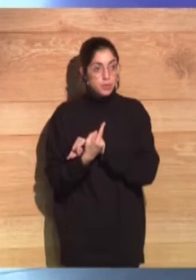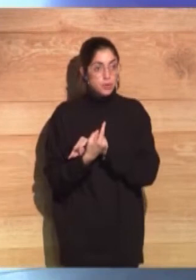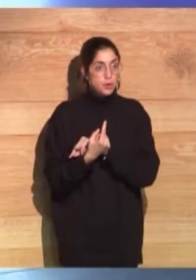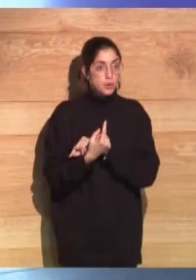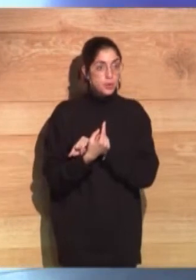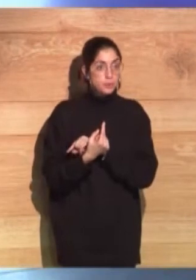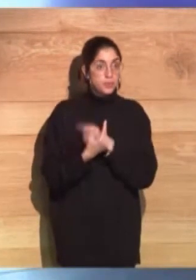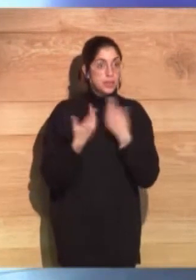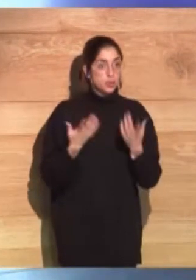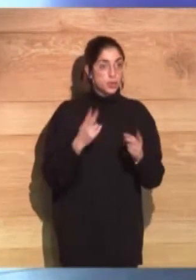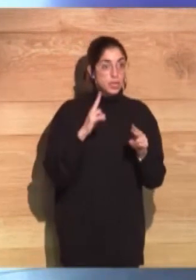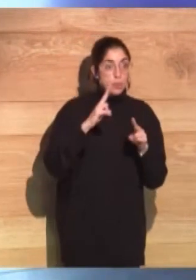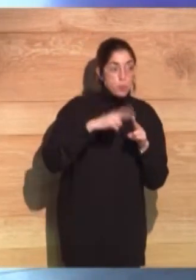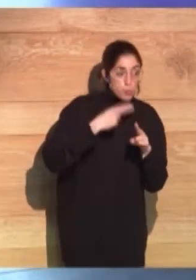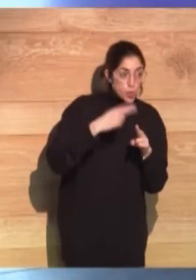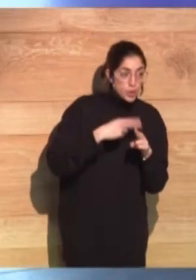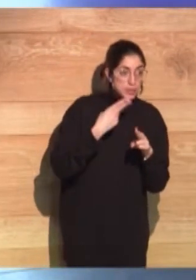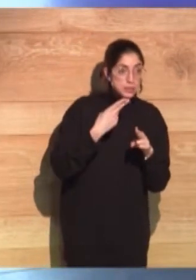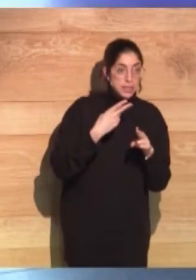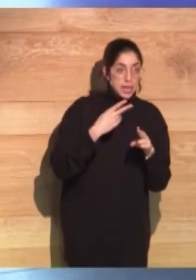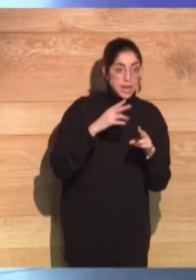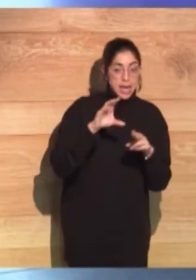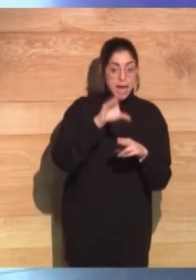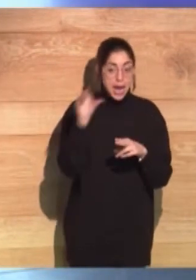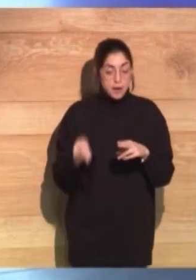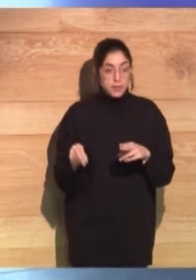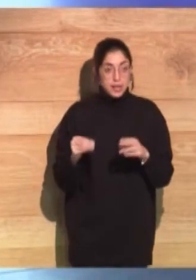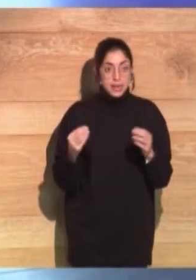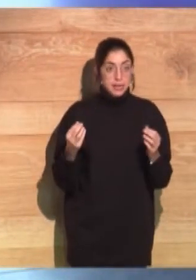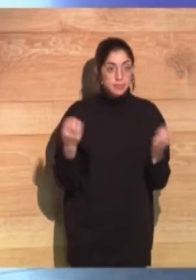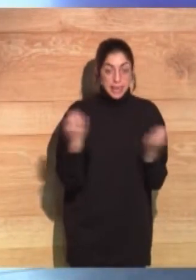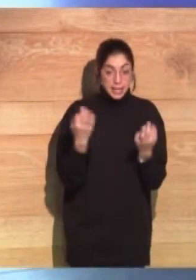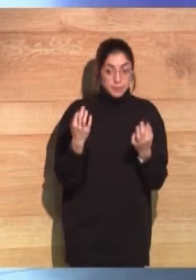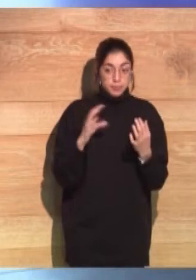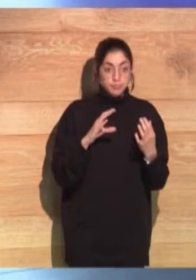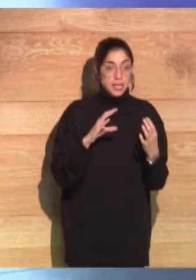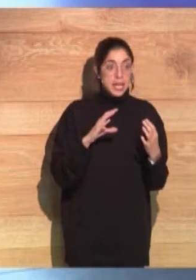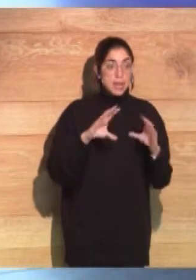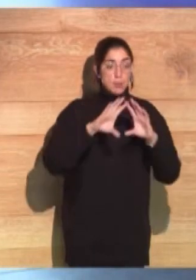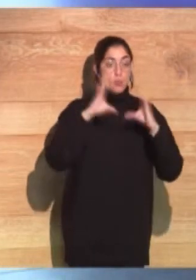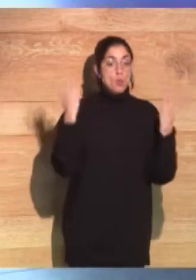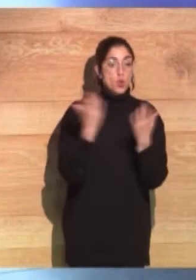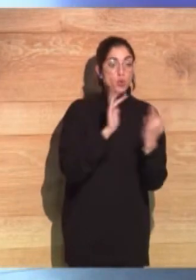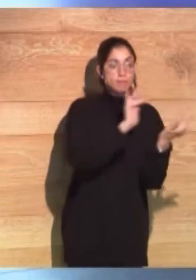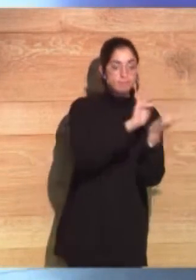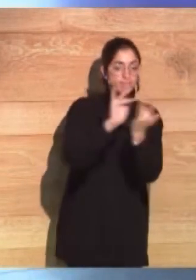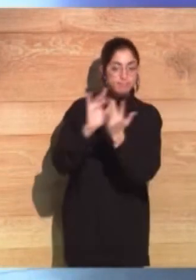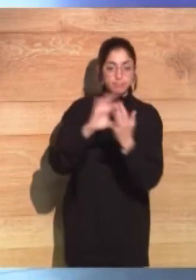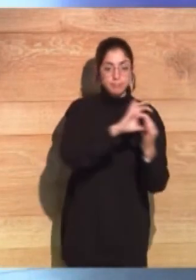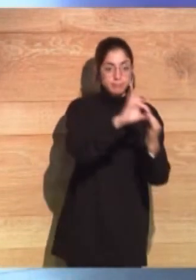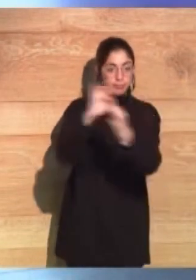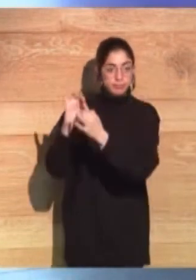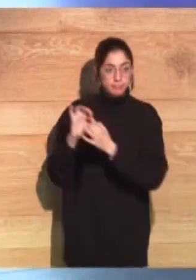la política de África actualmente es asociarse con todo el mundo. Y siempre